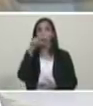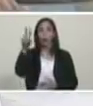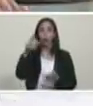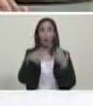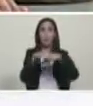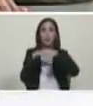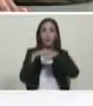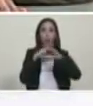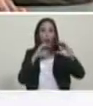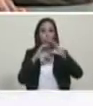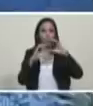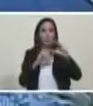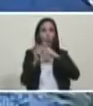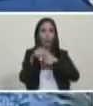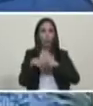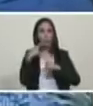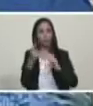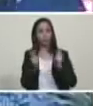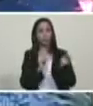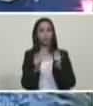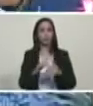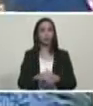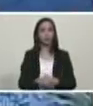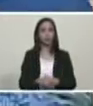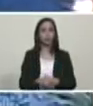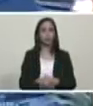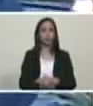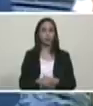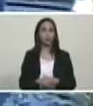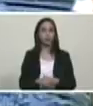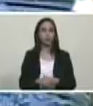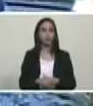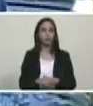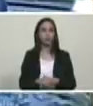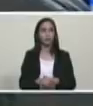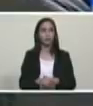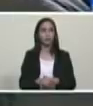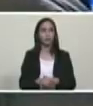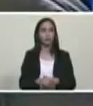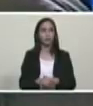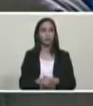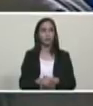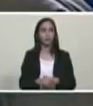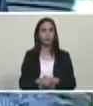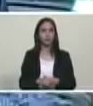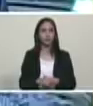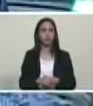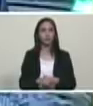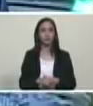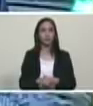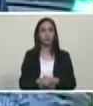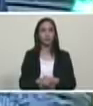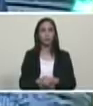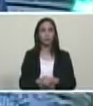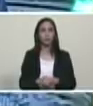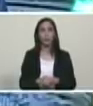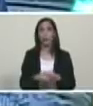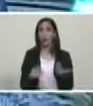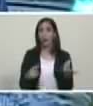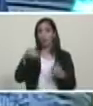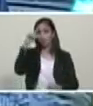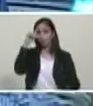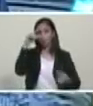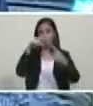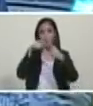de Comunicación, como en sus momentos estelares, pues. Excelente, de verdad. Y el pueblo, mire, que estaba